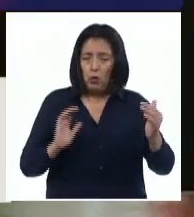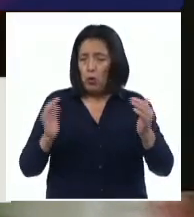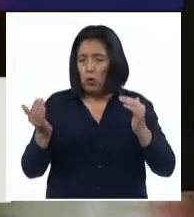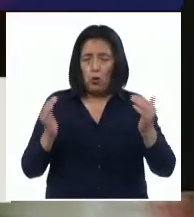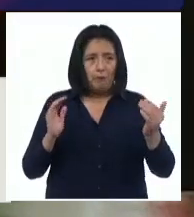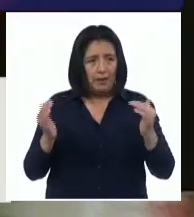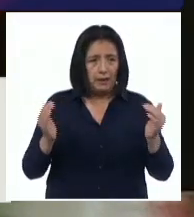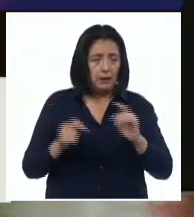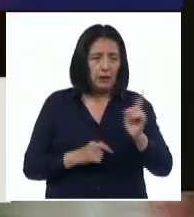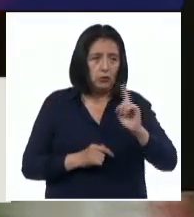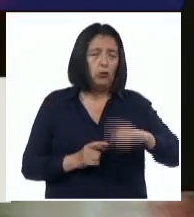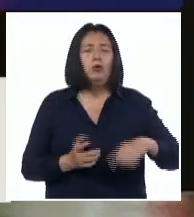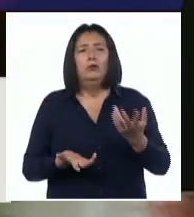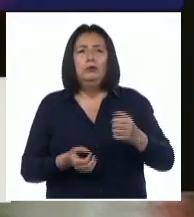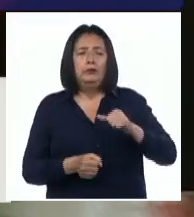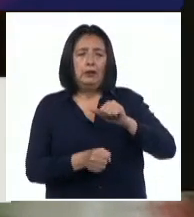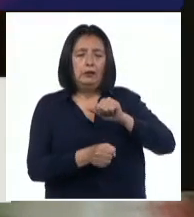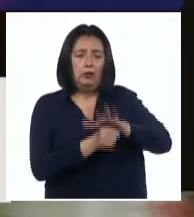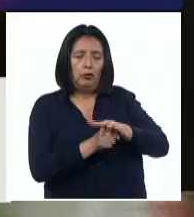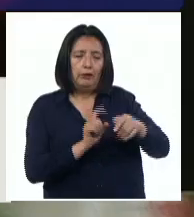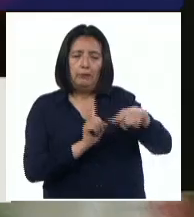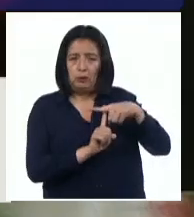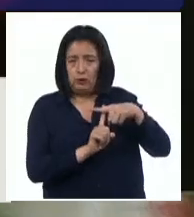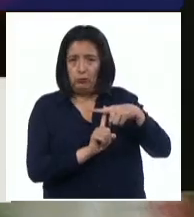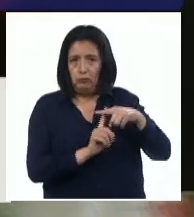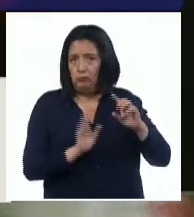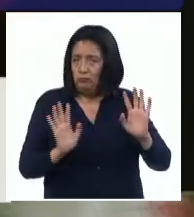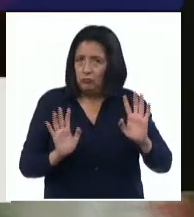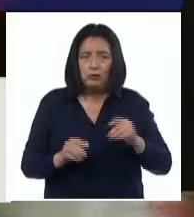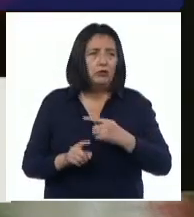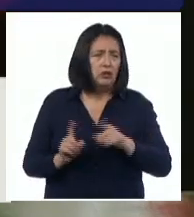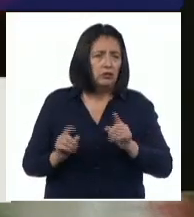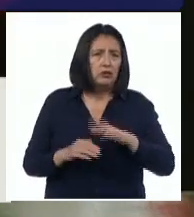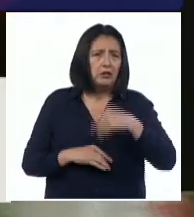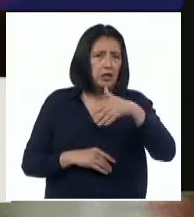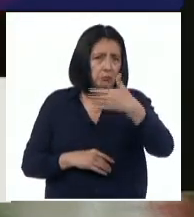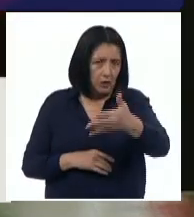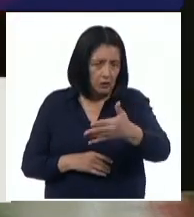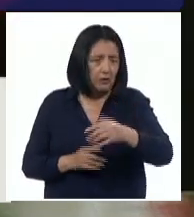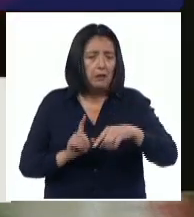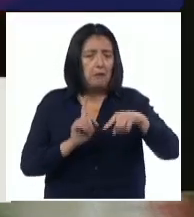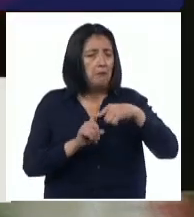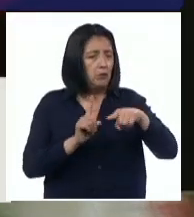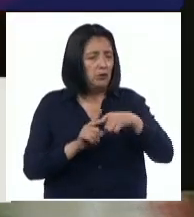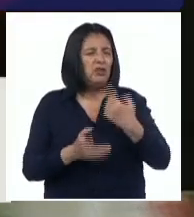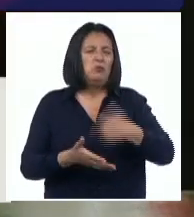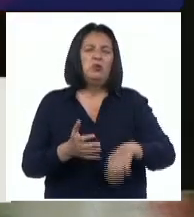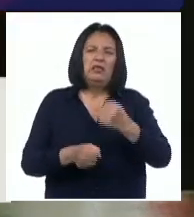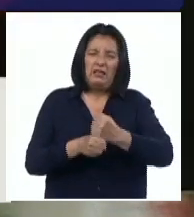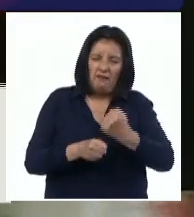comparación ya no de casos positivos, sino de casos que después de ser positivos, a pesar del